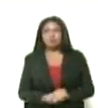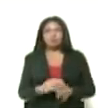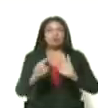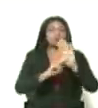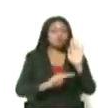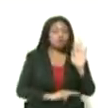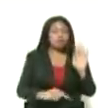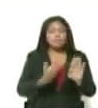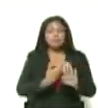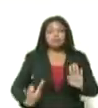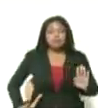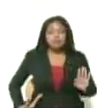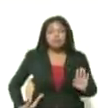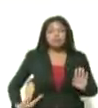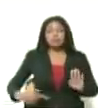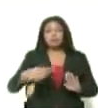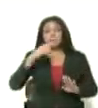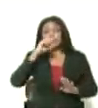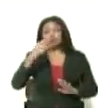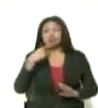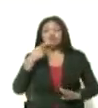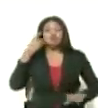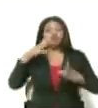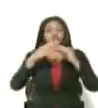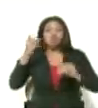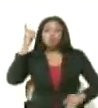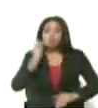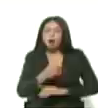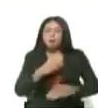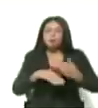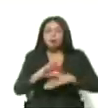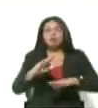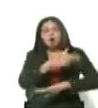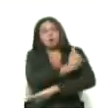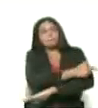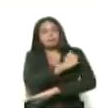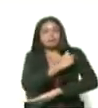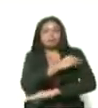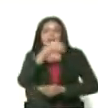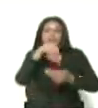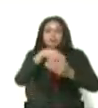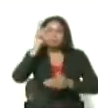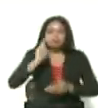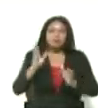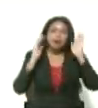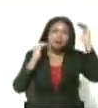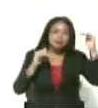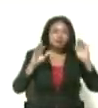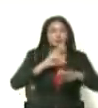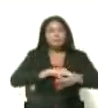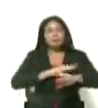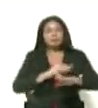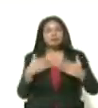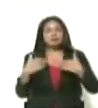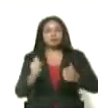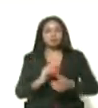del presidente de la República es que todos deben estar en un centro asistencial de